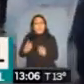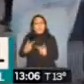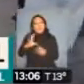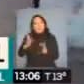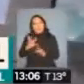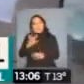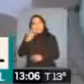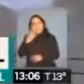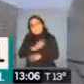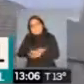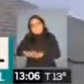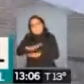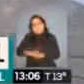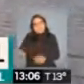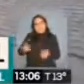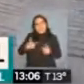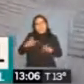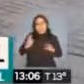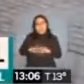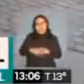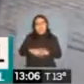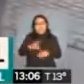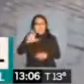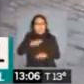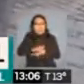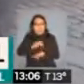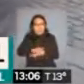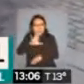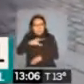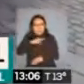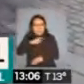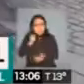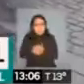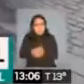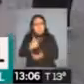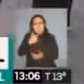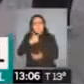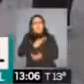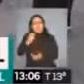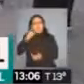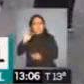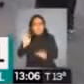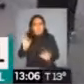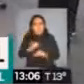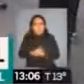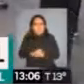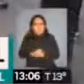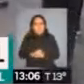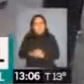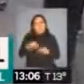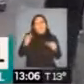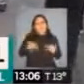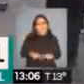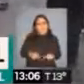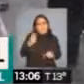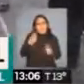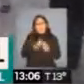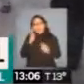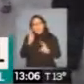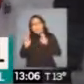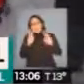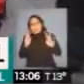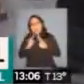compensar ese recorte, porque la provincia no se hizo cargo del pago del FONIT. En este momento vemos que hay un mayor índice de acatamiento